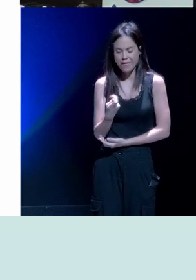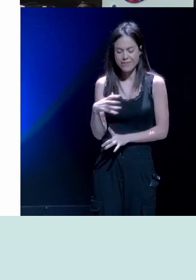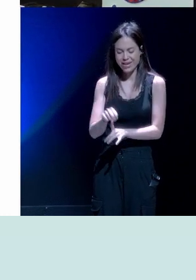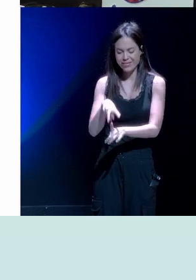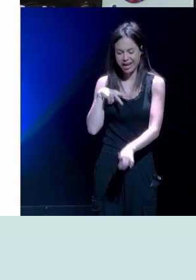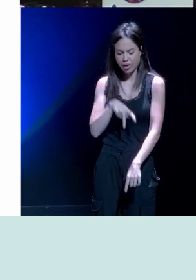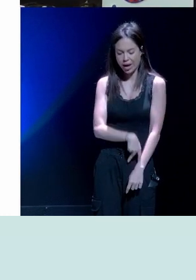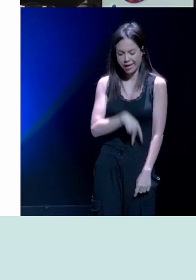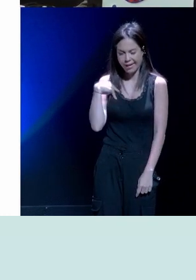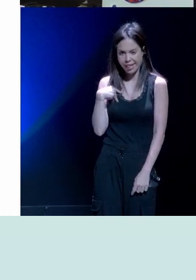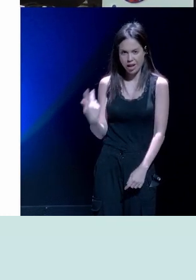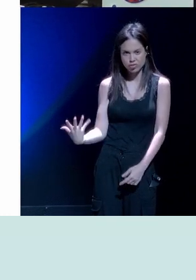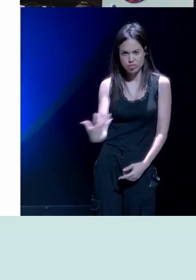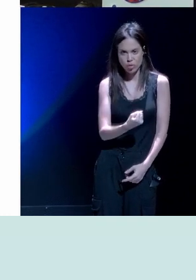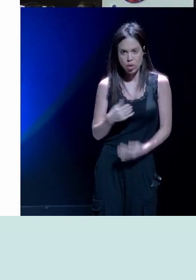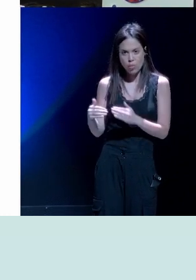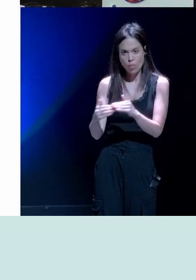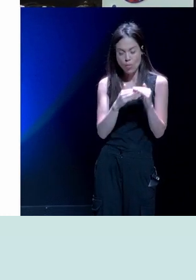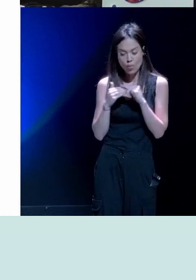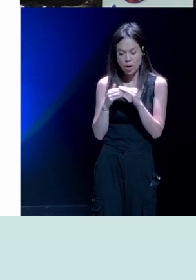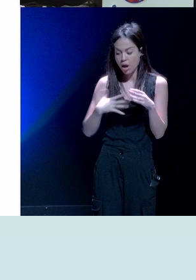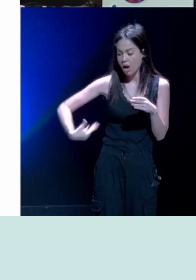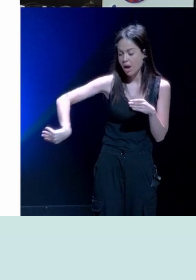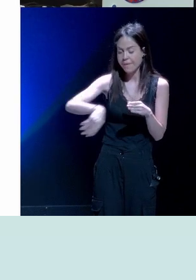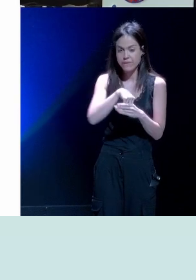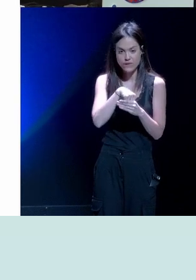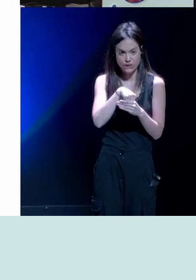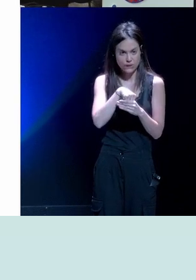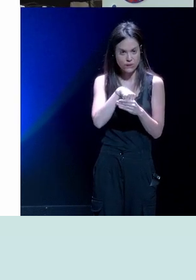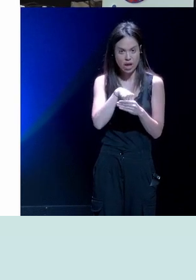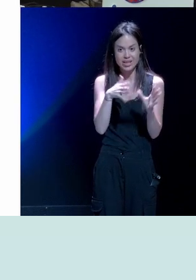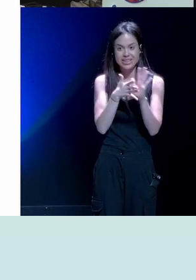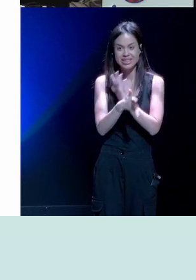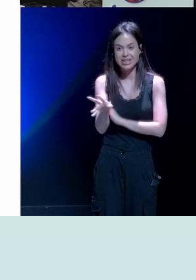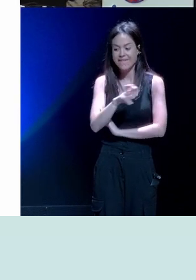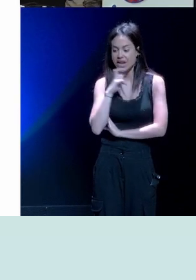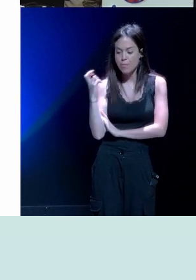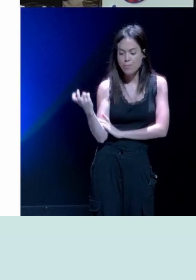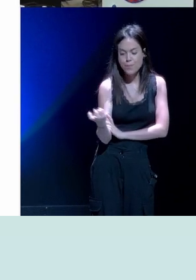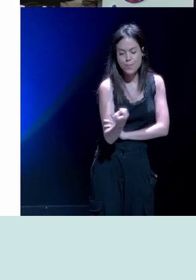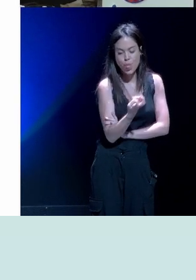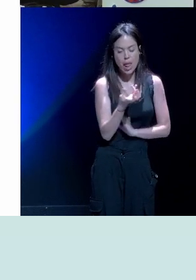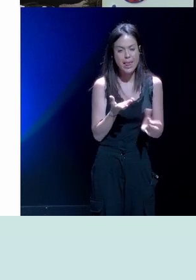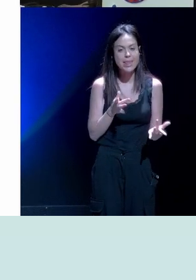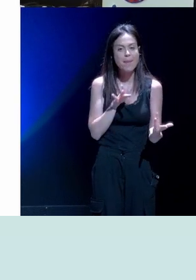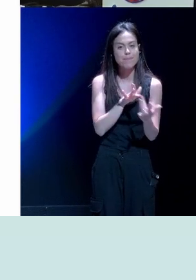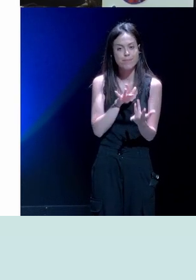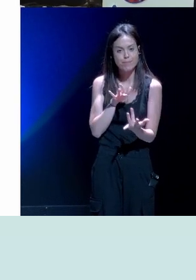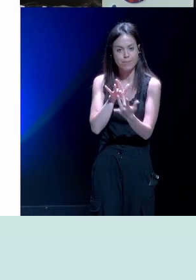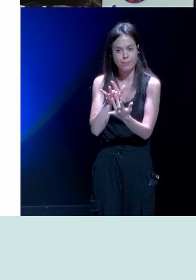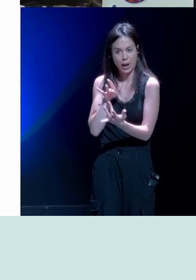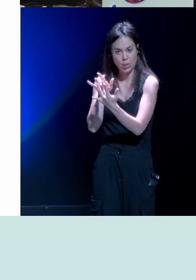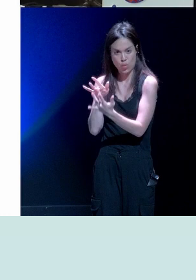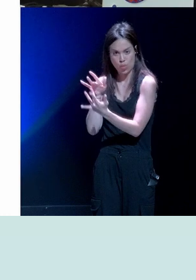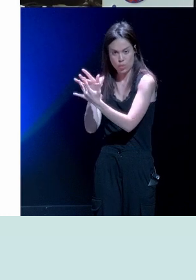la persona. La inclusión es la pluralidad de los vínculos. Y por eso me parece que es